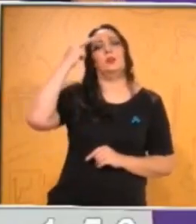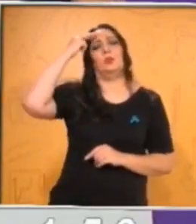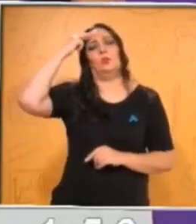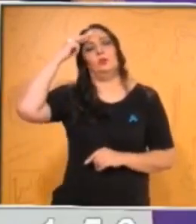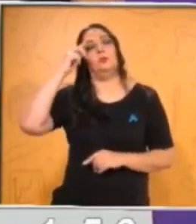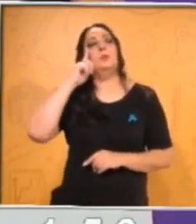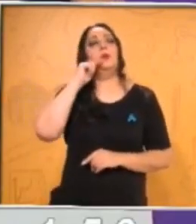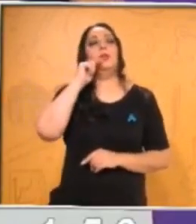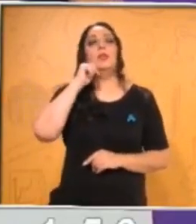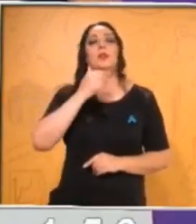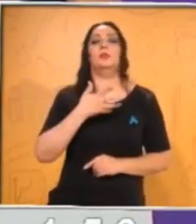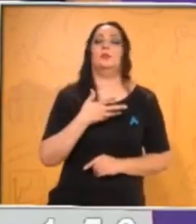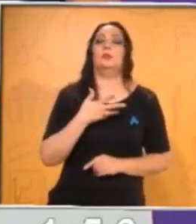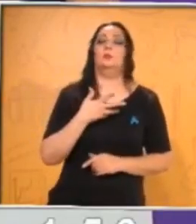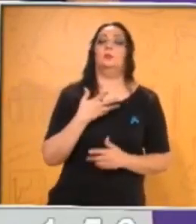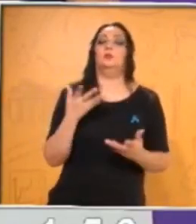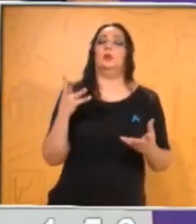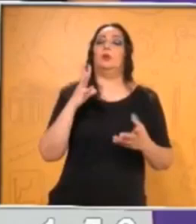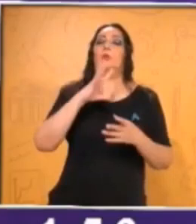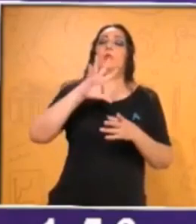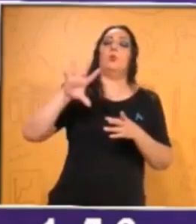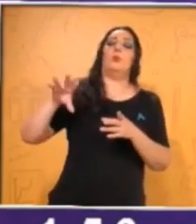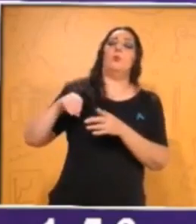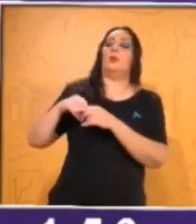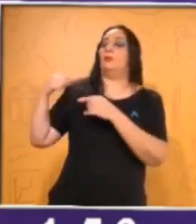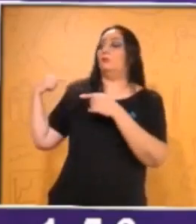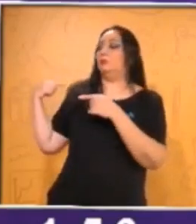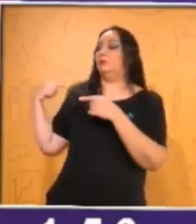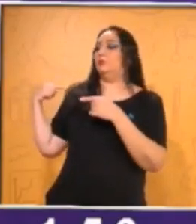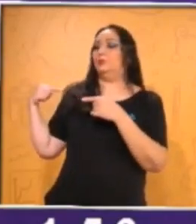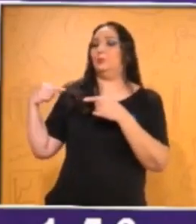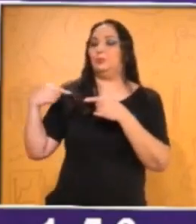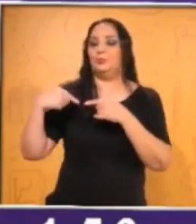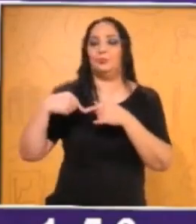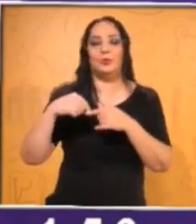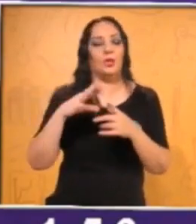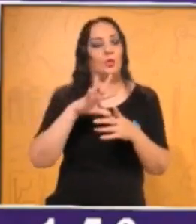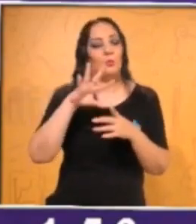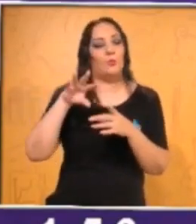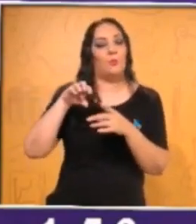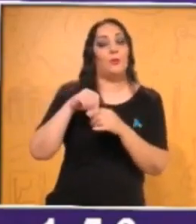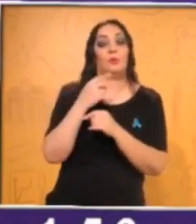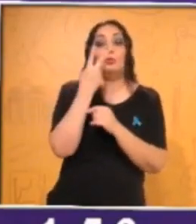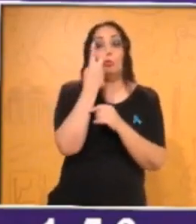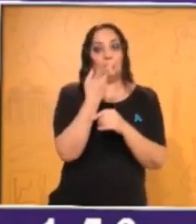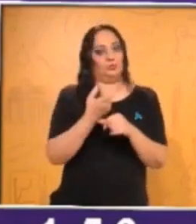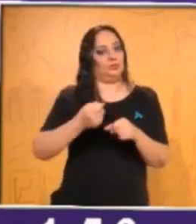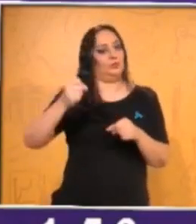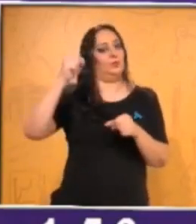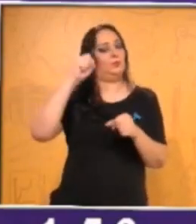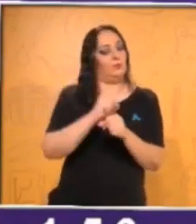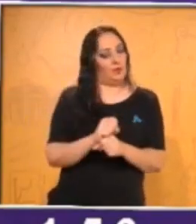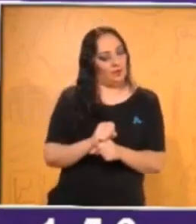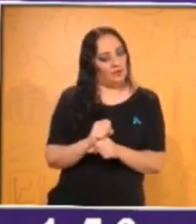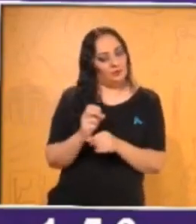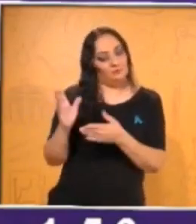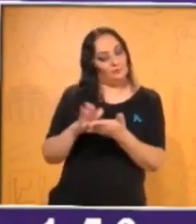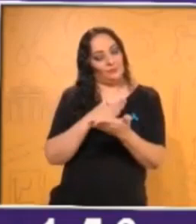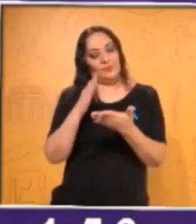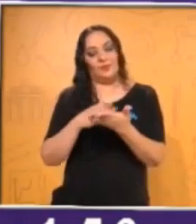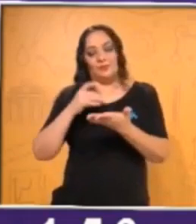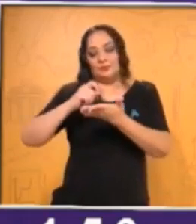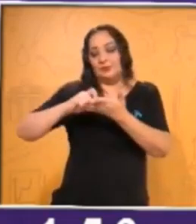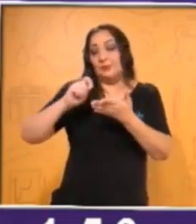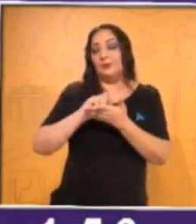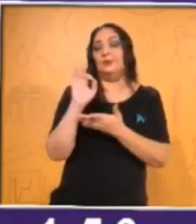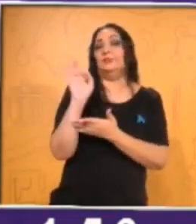que el día de mañana vamos a hacer un repaso de lo que hemos visto durante estas 2 semanas. Así que saca tus apuntes, si estuviste